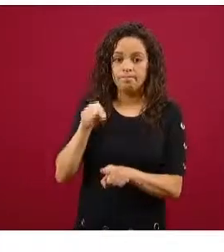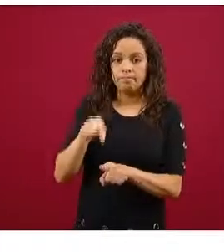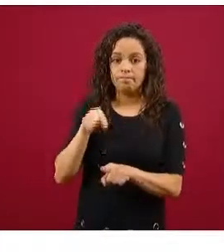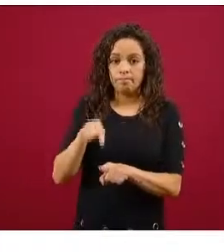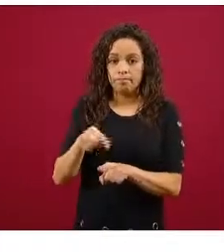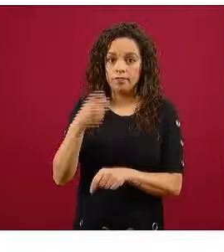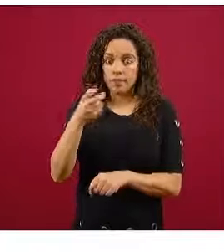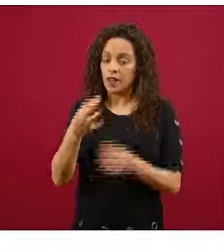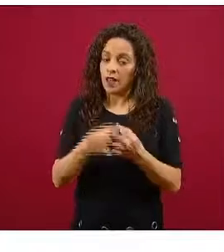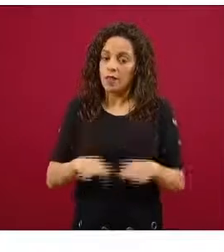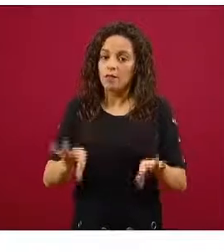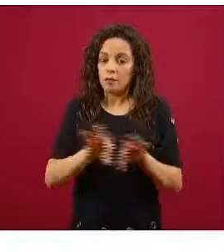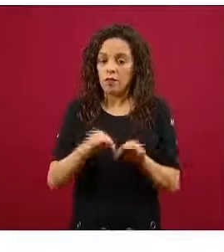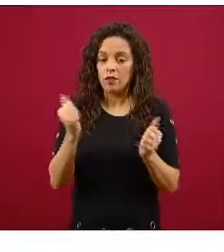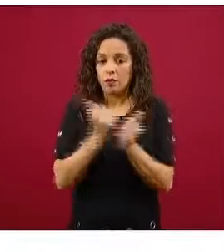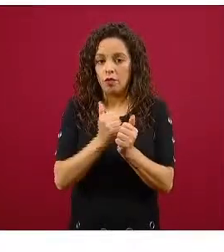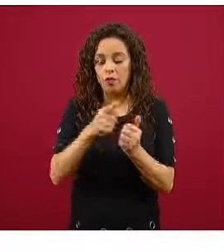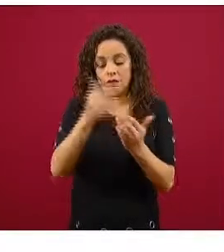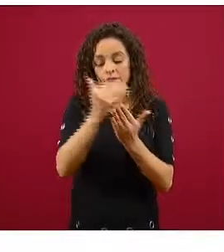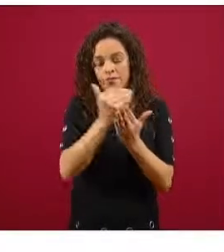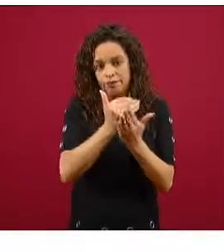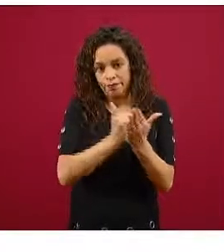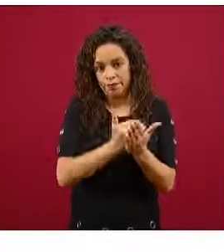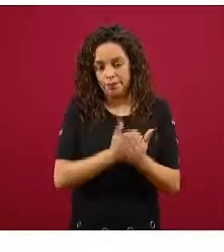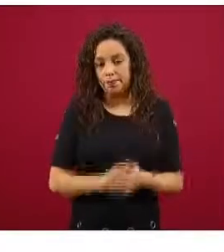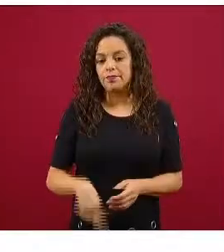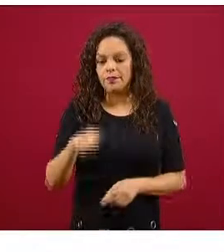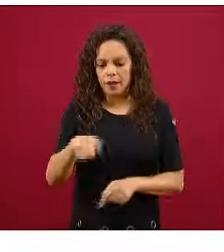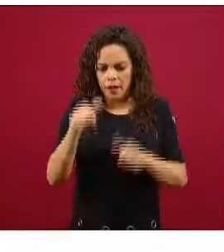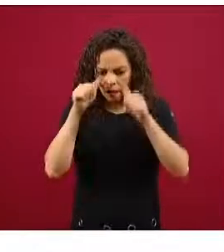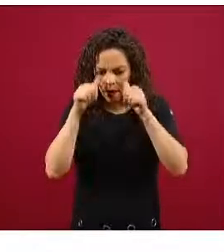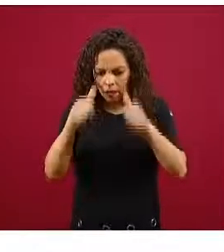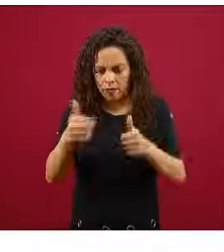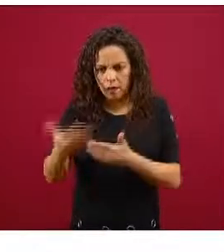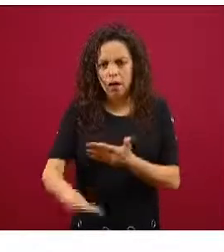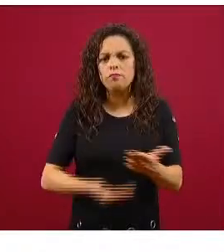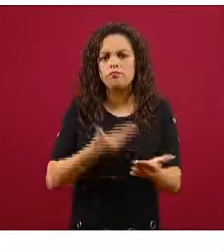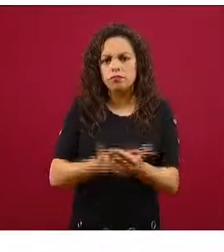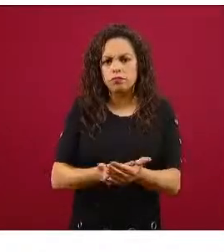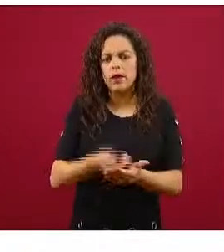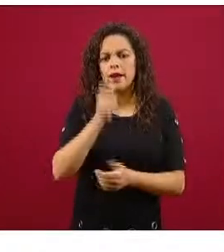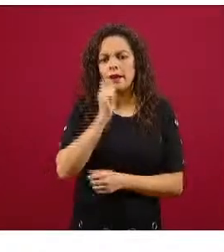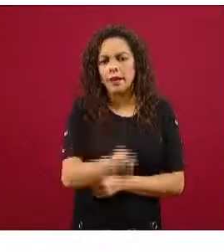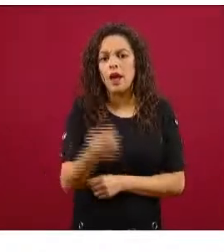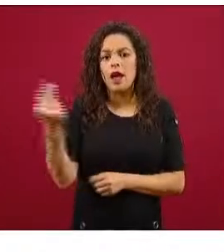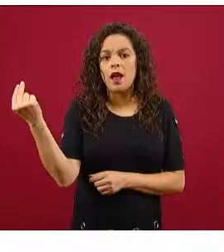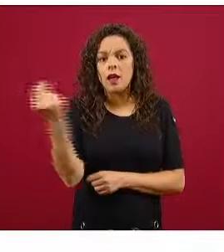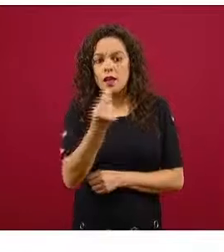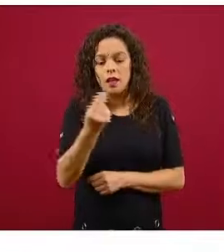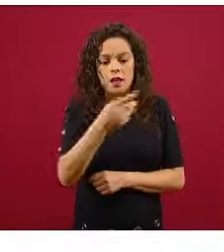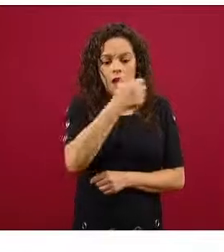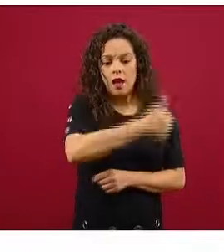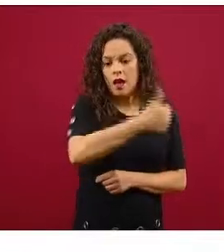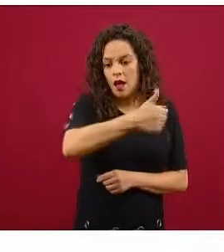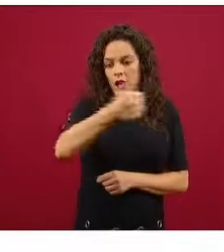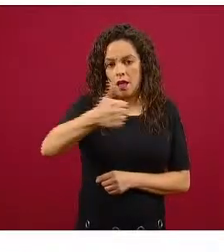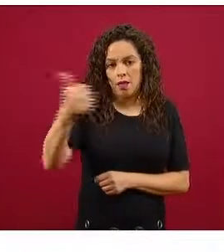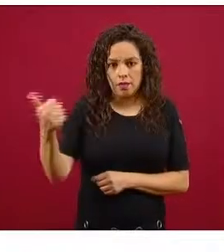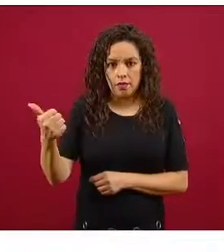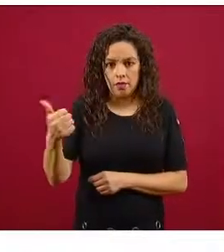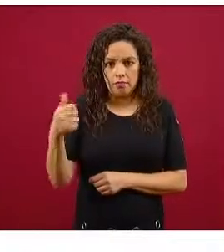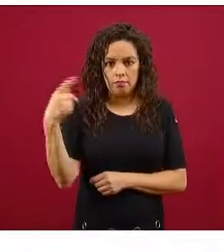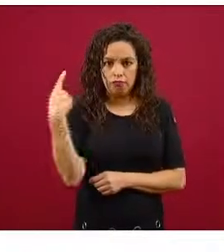lineamiento. La atención que aquí se propone está centrada en las necesidades y en la elección de la persona.